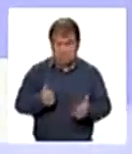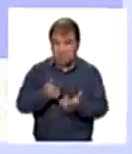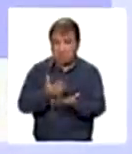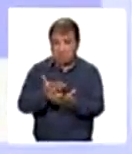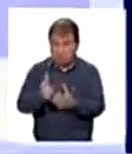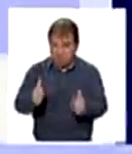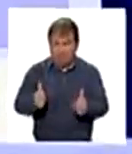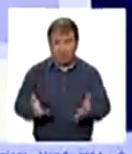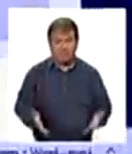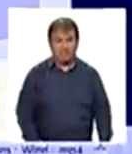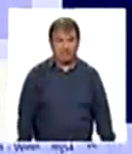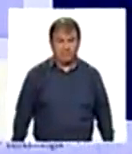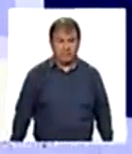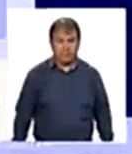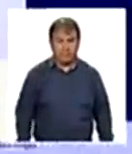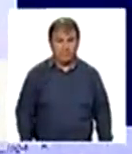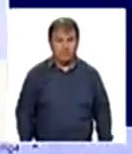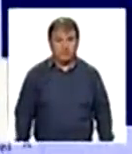todo muy bien.